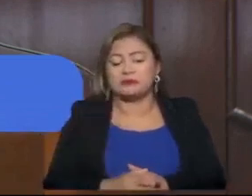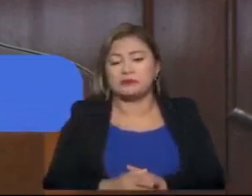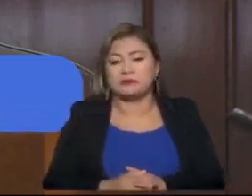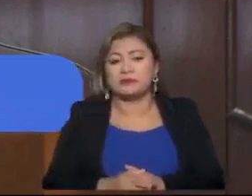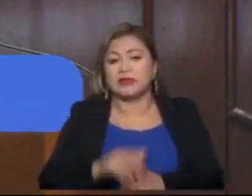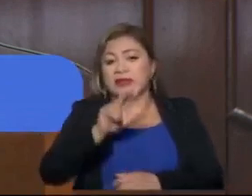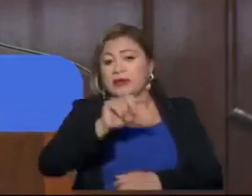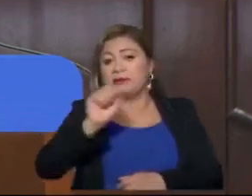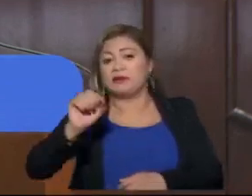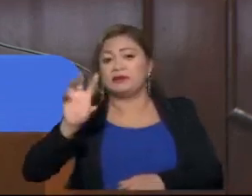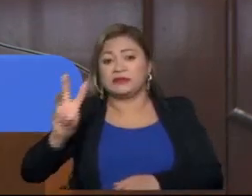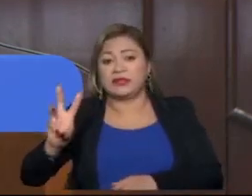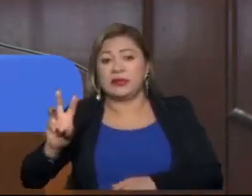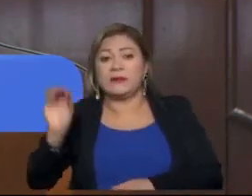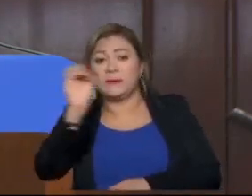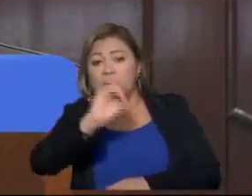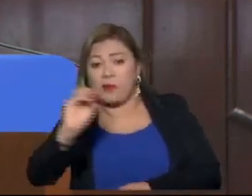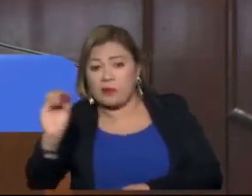3.6%.